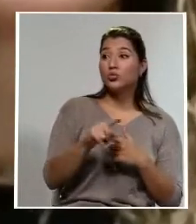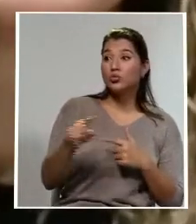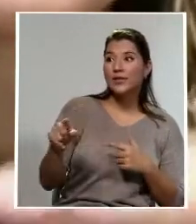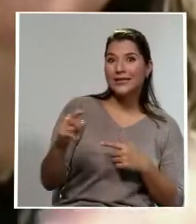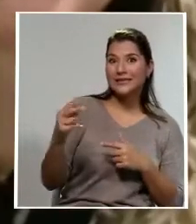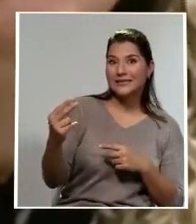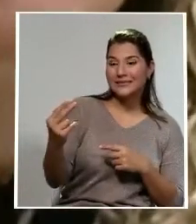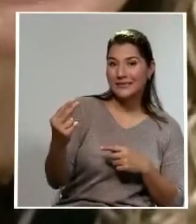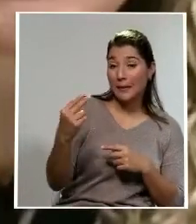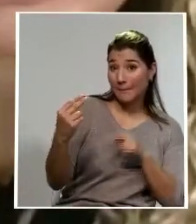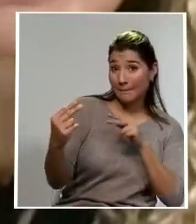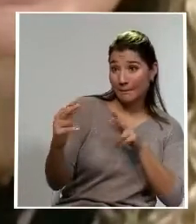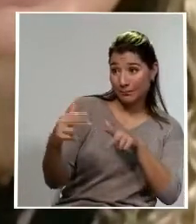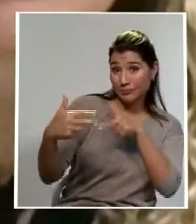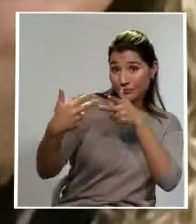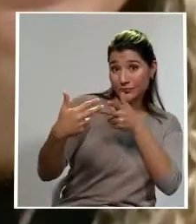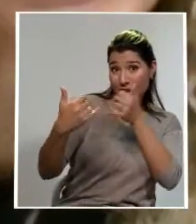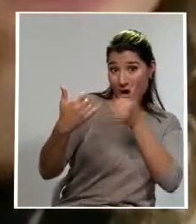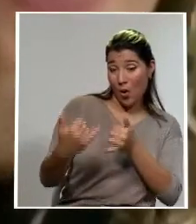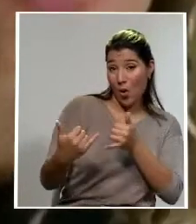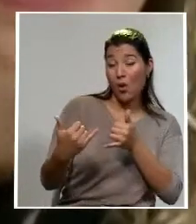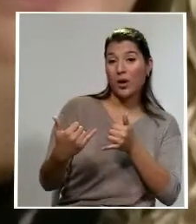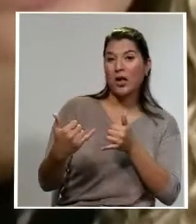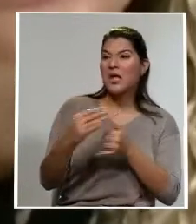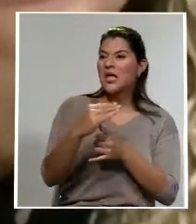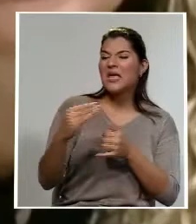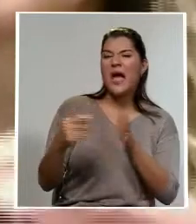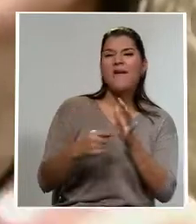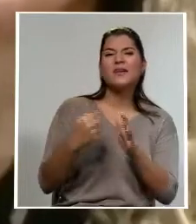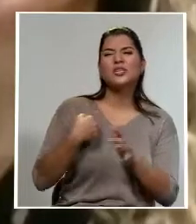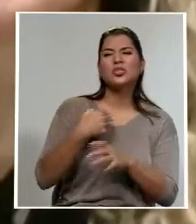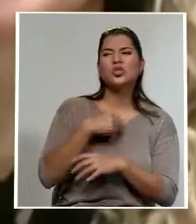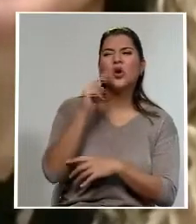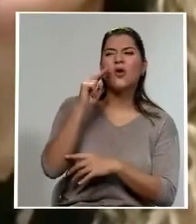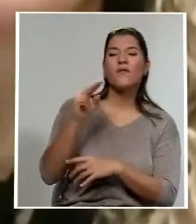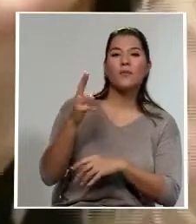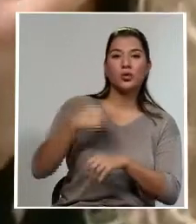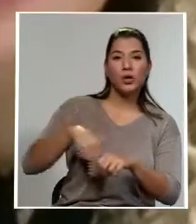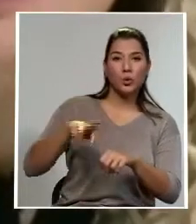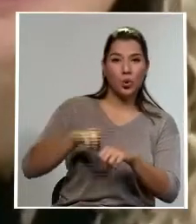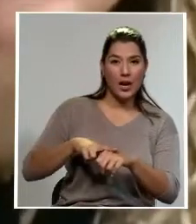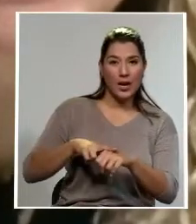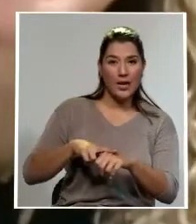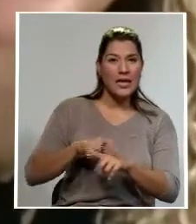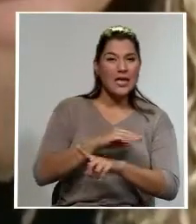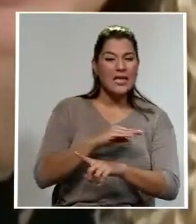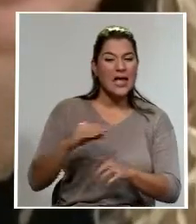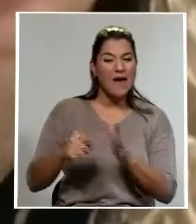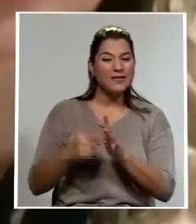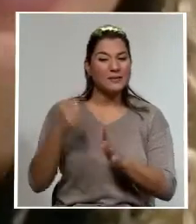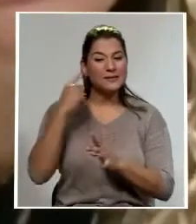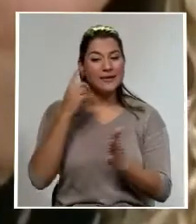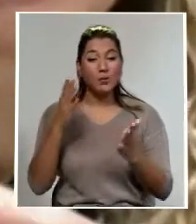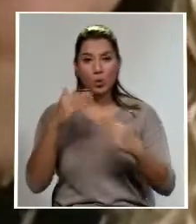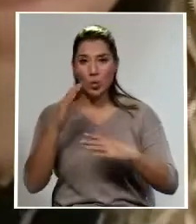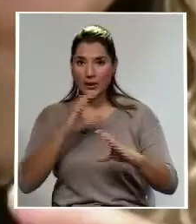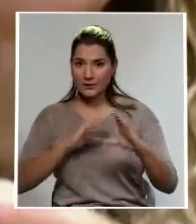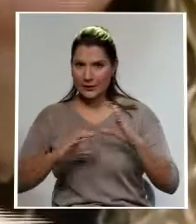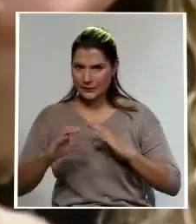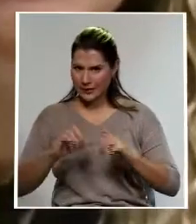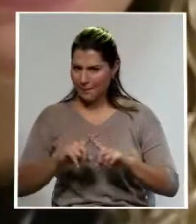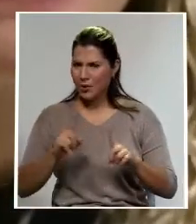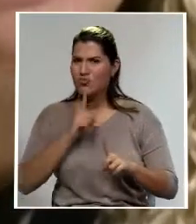constante y posiblemente lo vemos tan natural que creemos que no hay ciencia detrás de esto, pero es todo un arte para